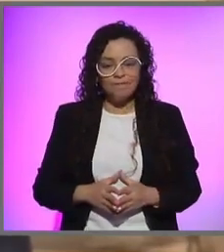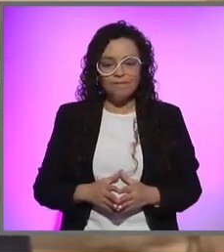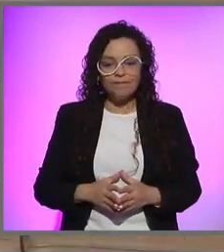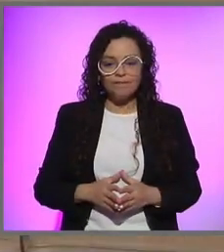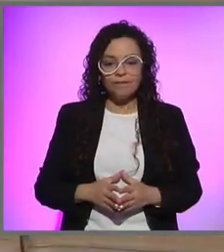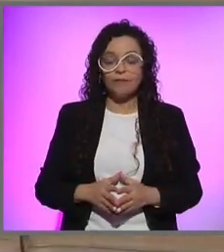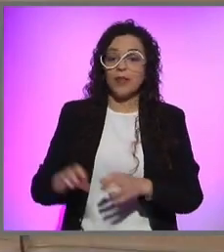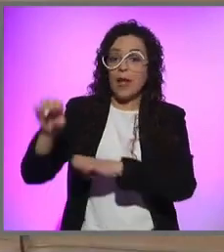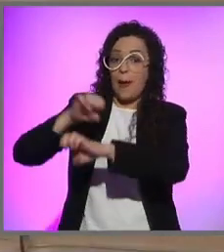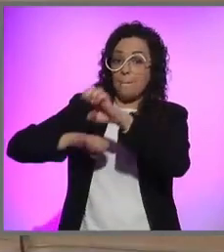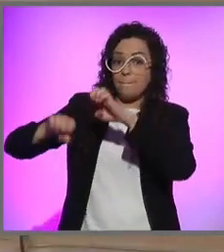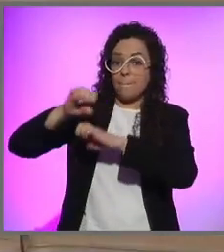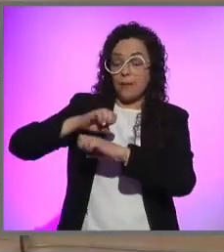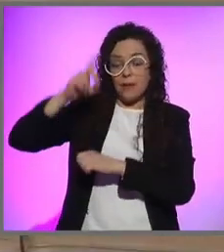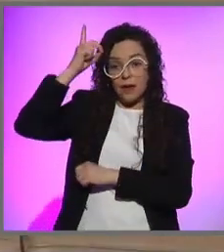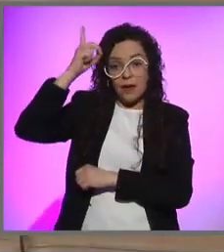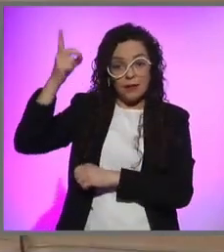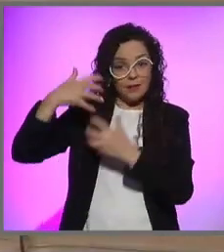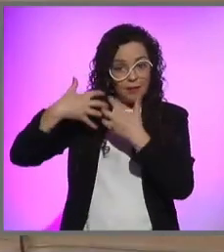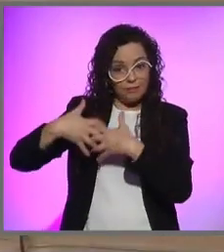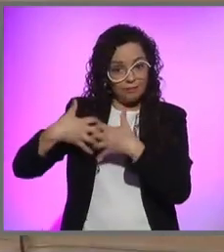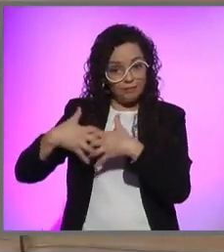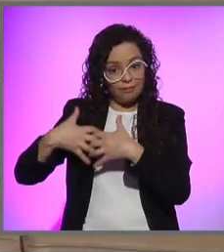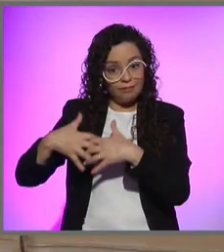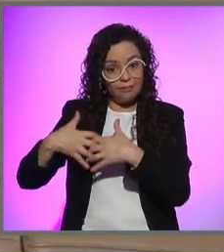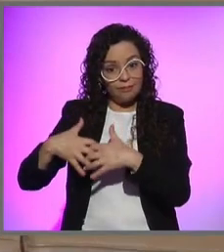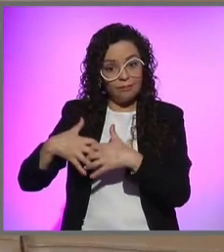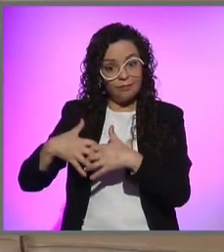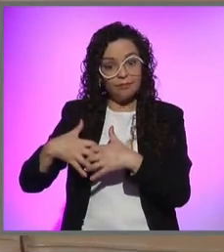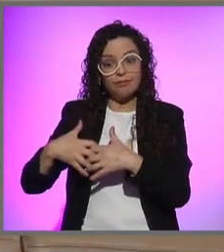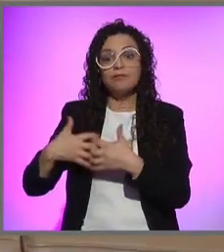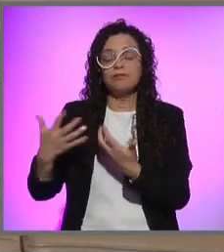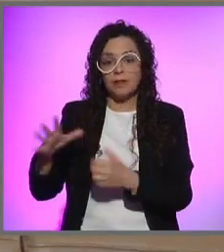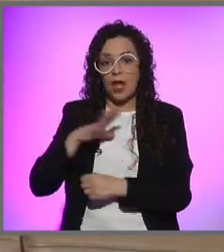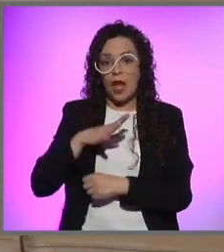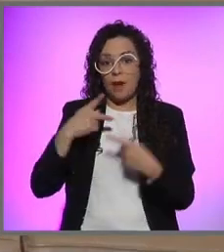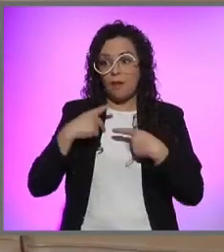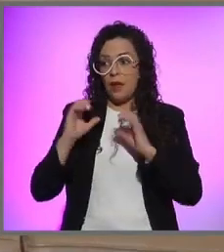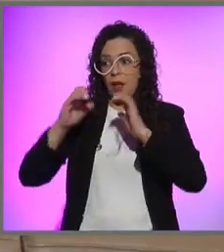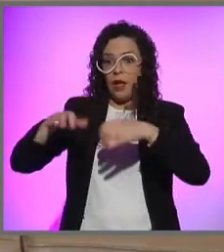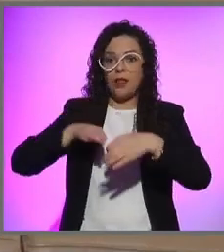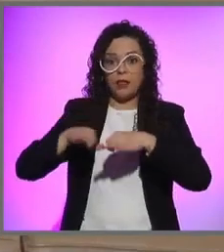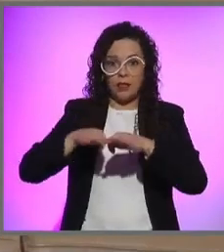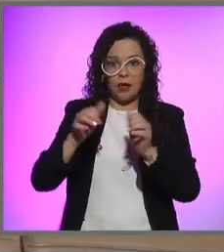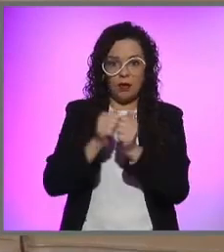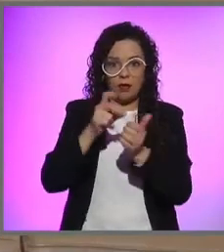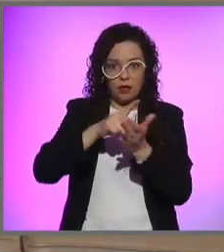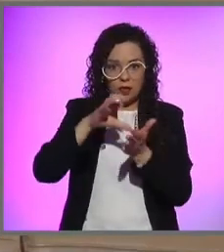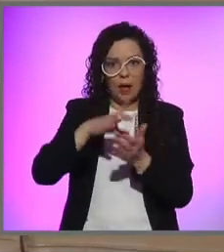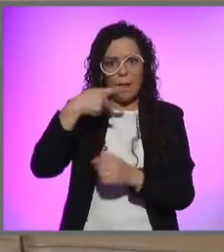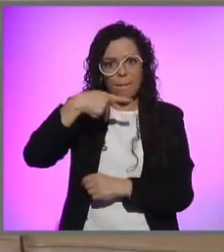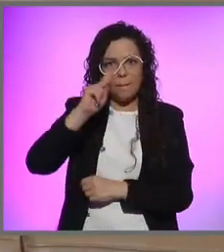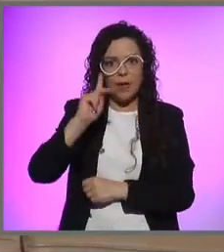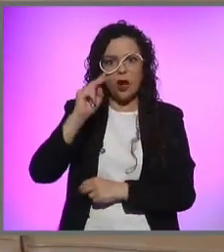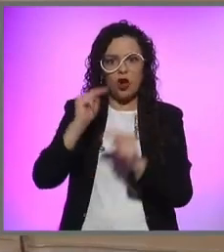en las empresas, normalmente, cuando puede ser que haya trabajadores con discapacidad, pero cuando vas a los puestos directivos no encuentras